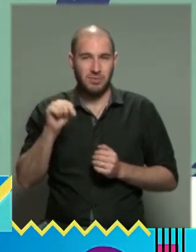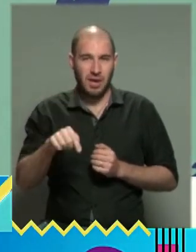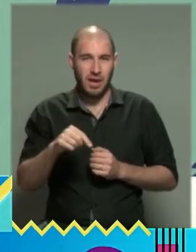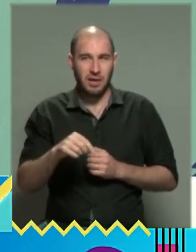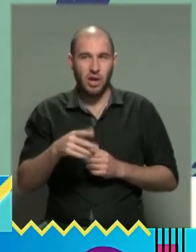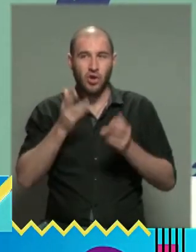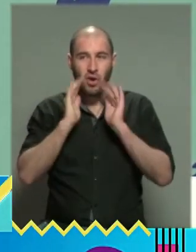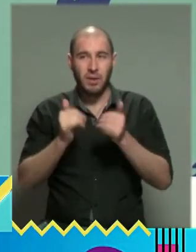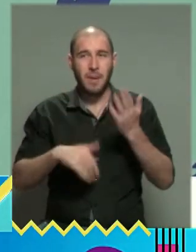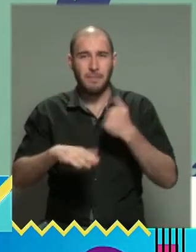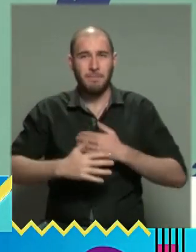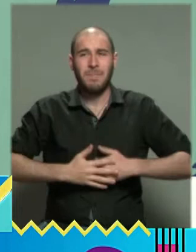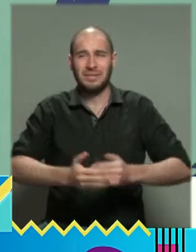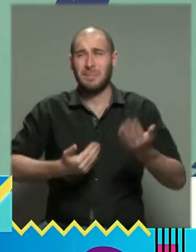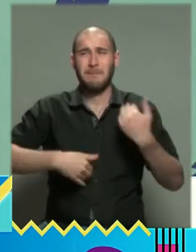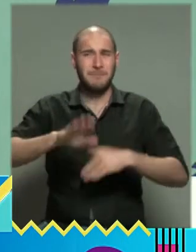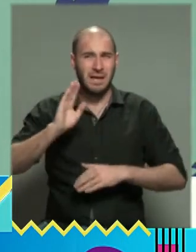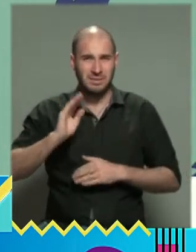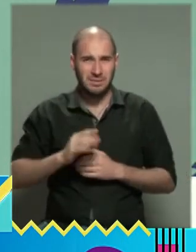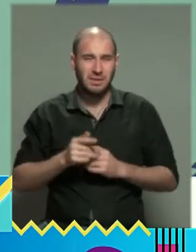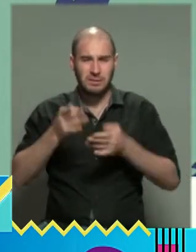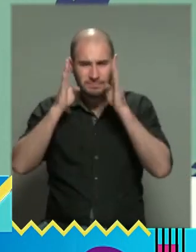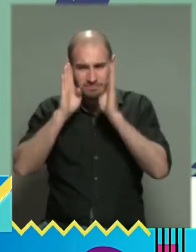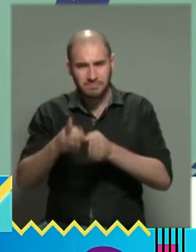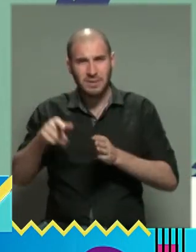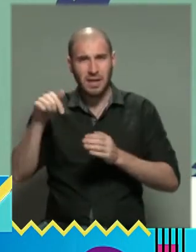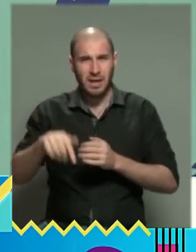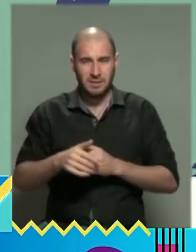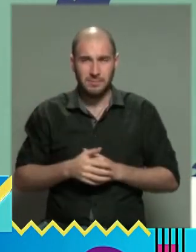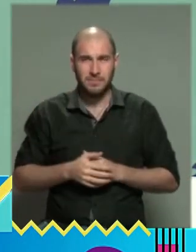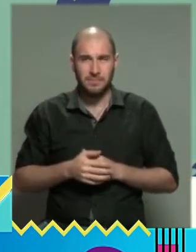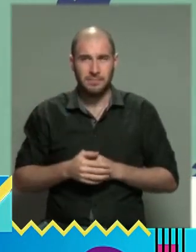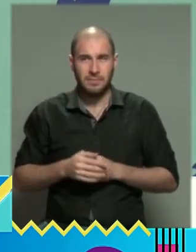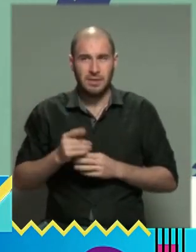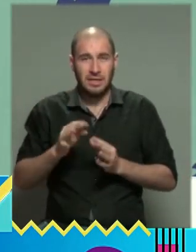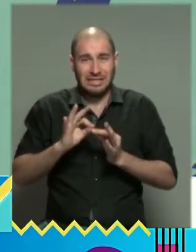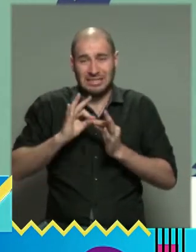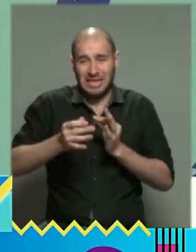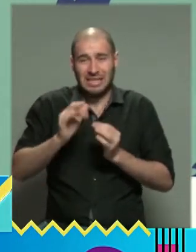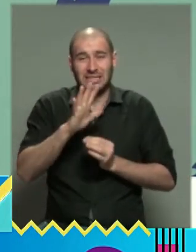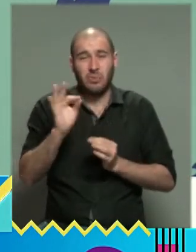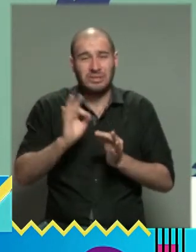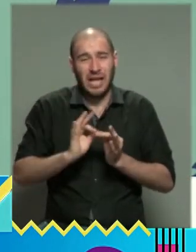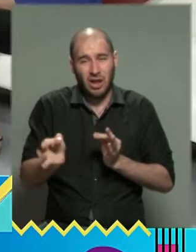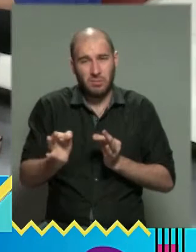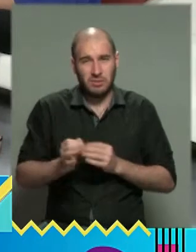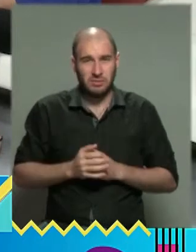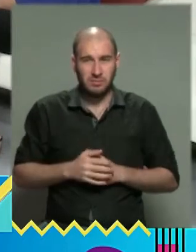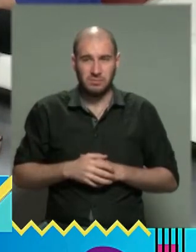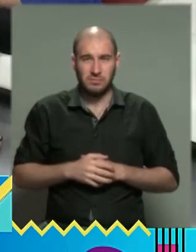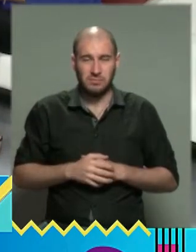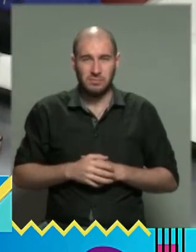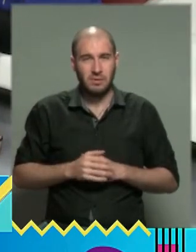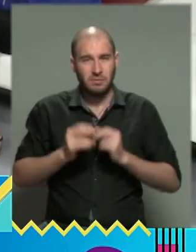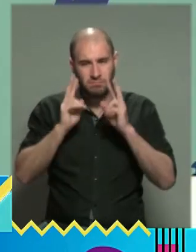más adolescentes embarazadas que hay. Creo que hay que empezar a mirar esto que está cerquita, 50 kilómetros nuestros.